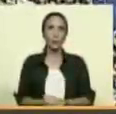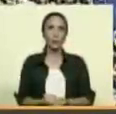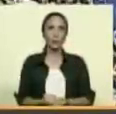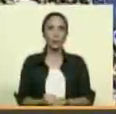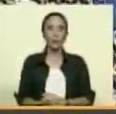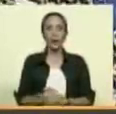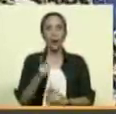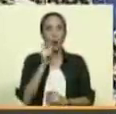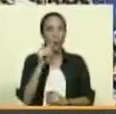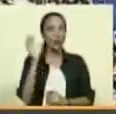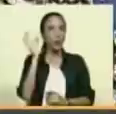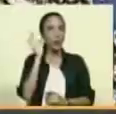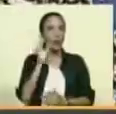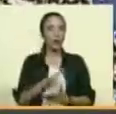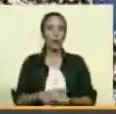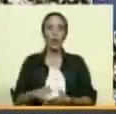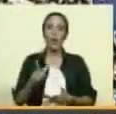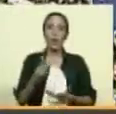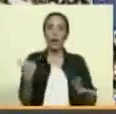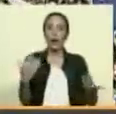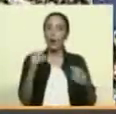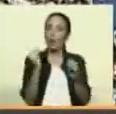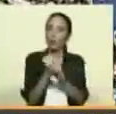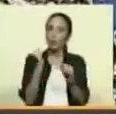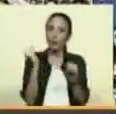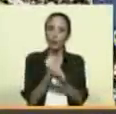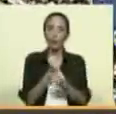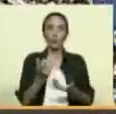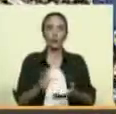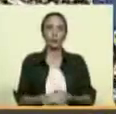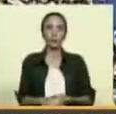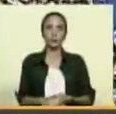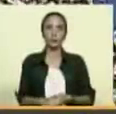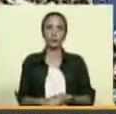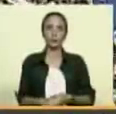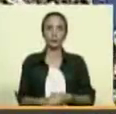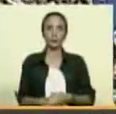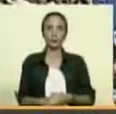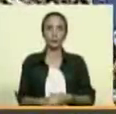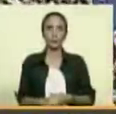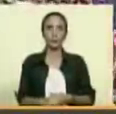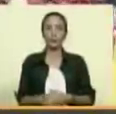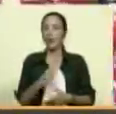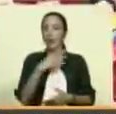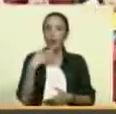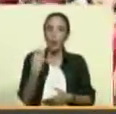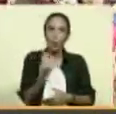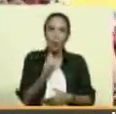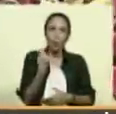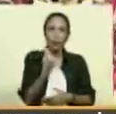las mujeres, a los trabajadores, a la juventud.